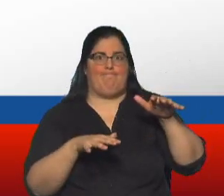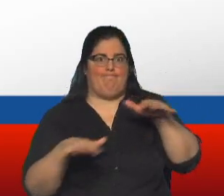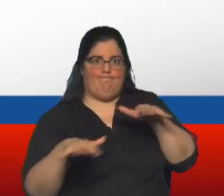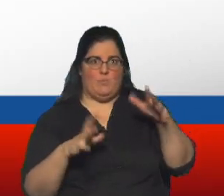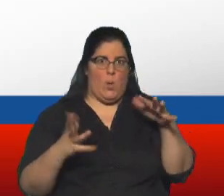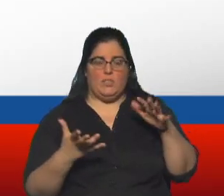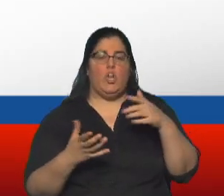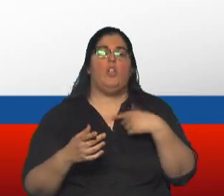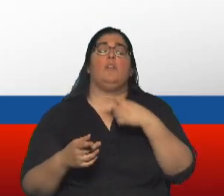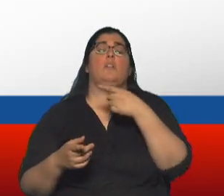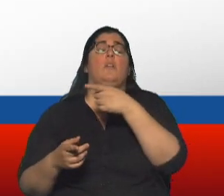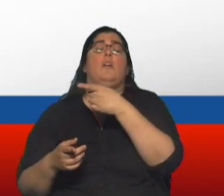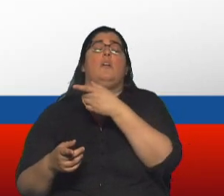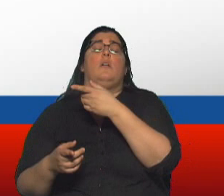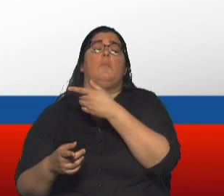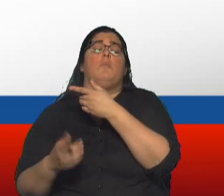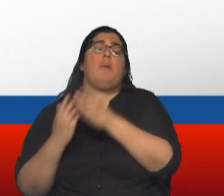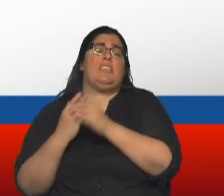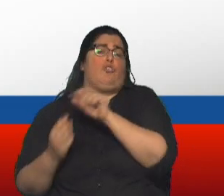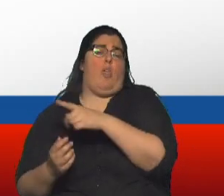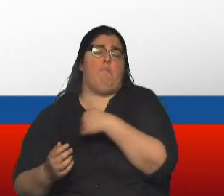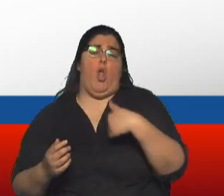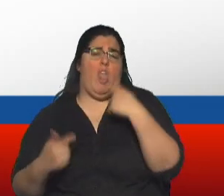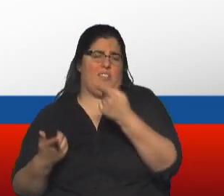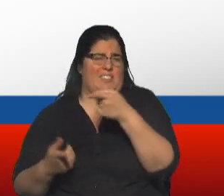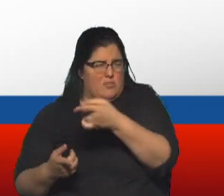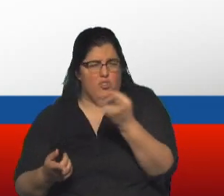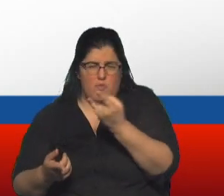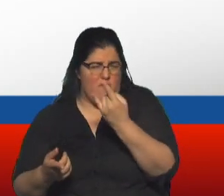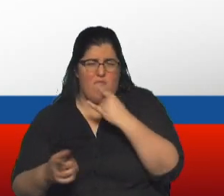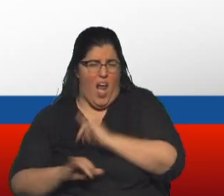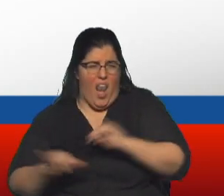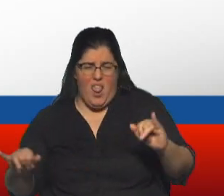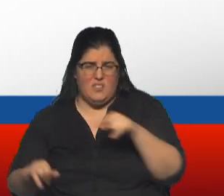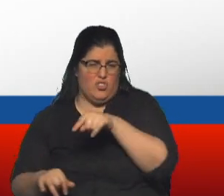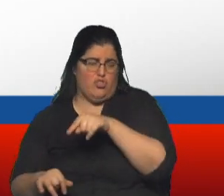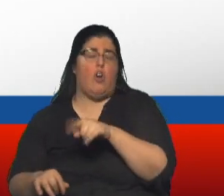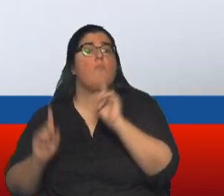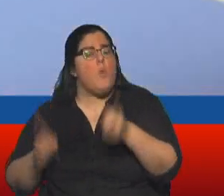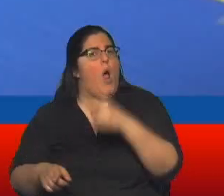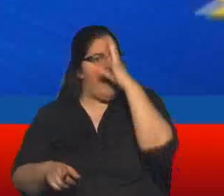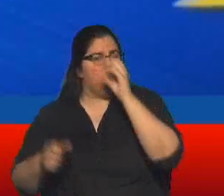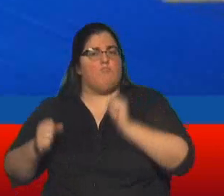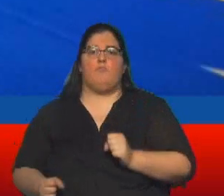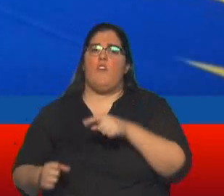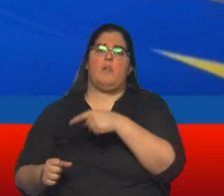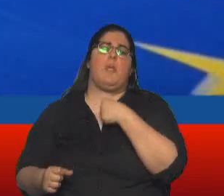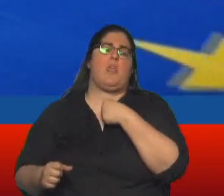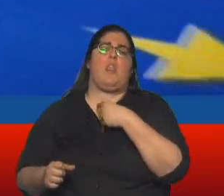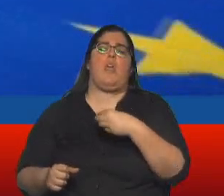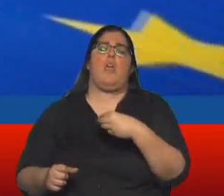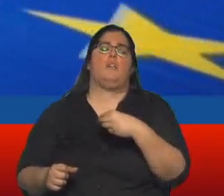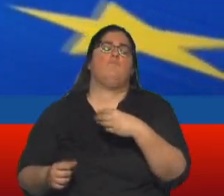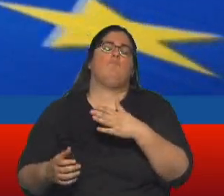primer ministro polaco en un mensaje publicado en Facebook, aunque mantiene firme la reivindicación de la soberanía